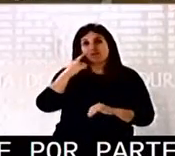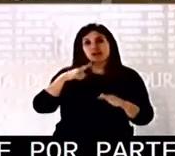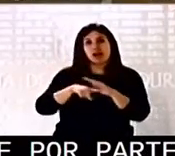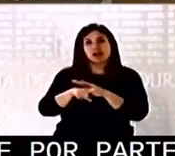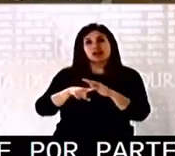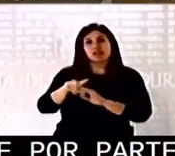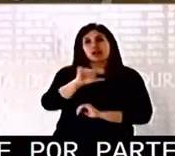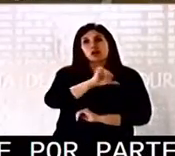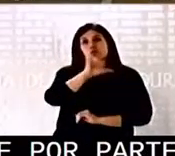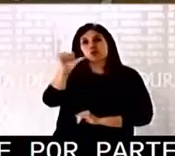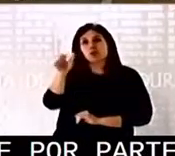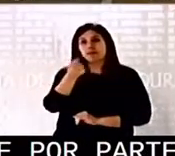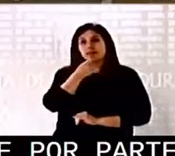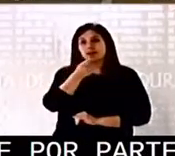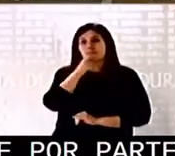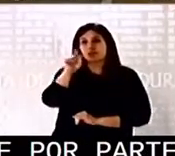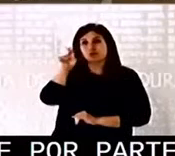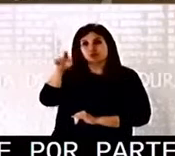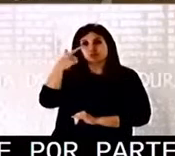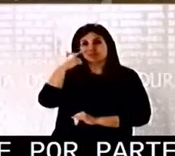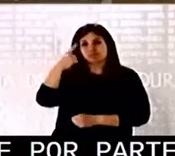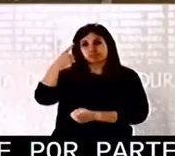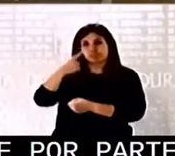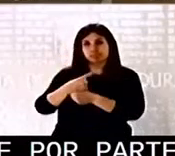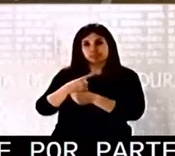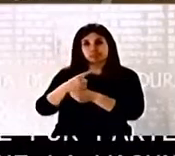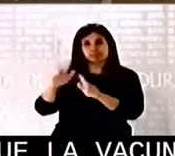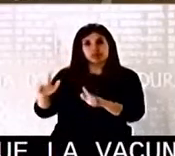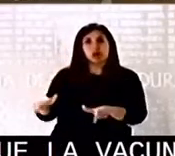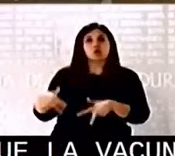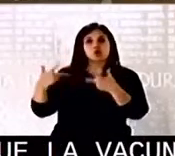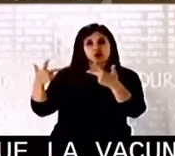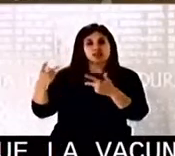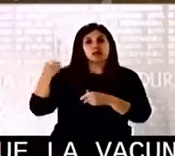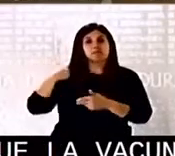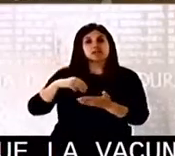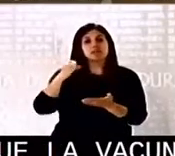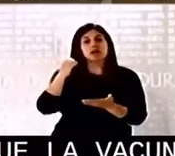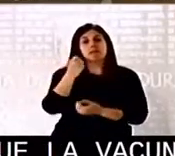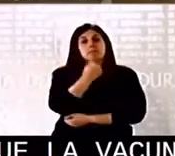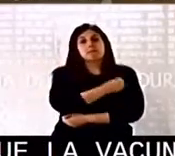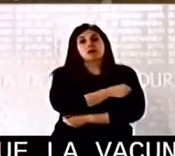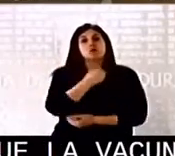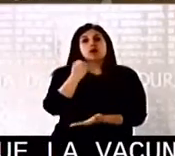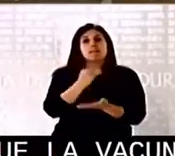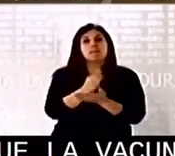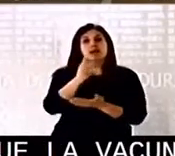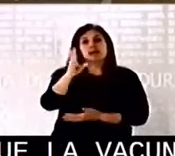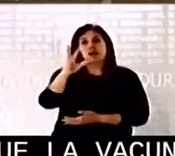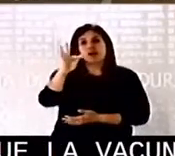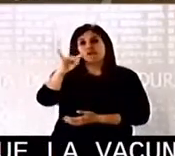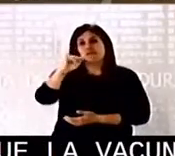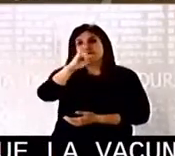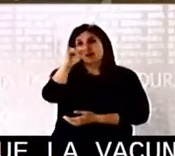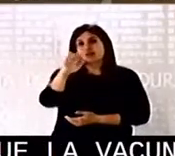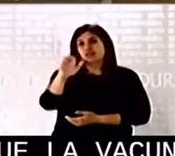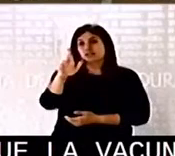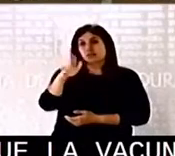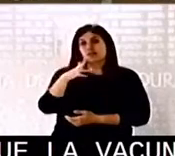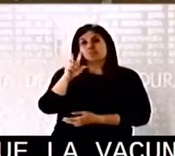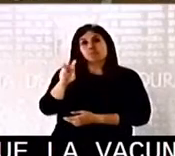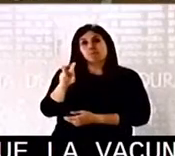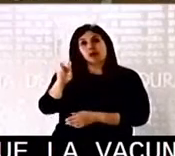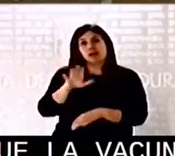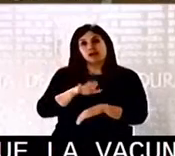Medicamento que la vacuna de Pfizer se puede administrar a los chicos